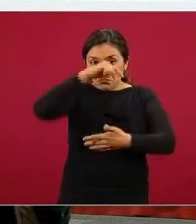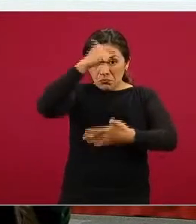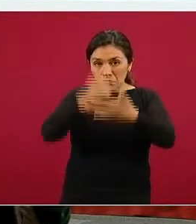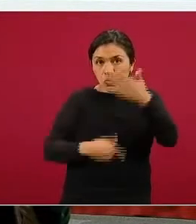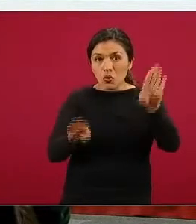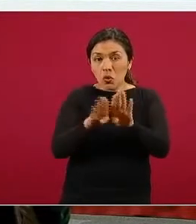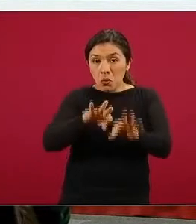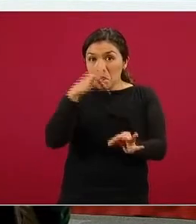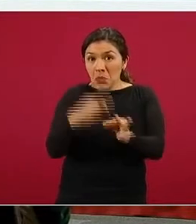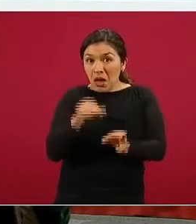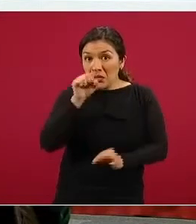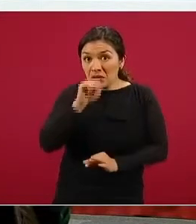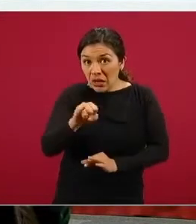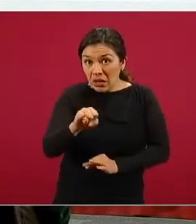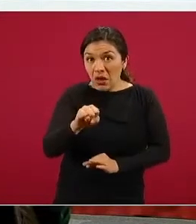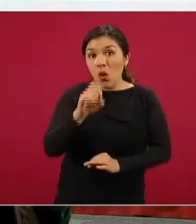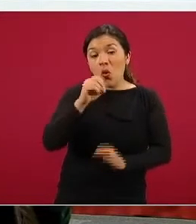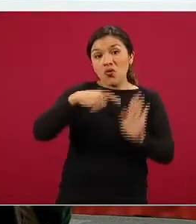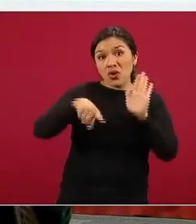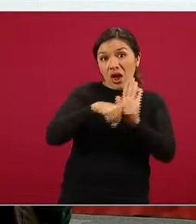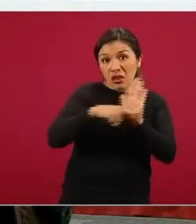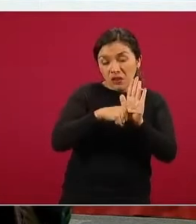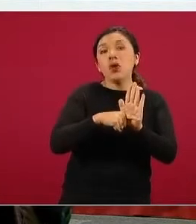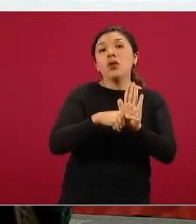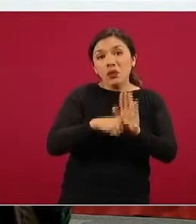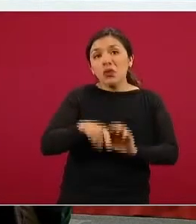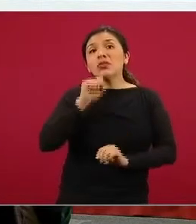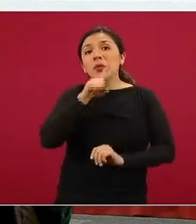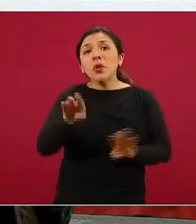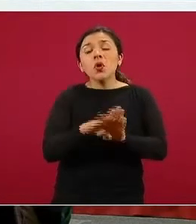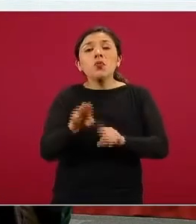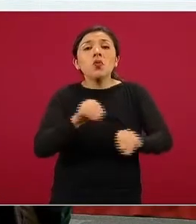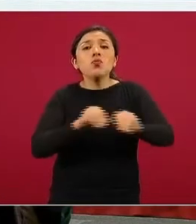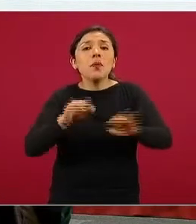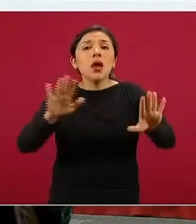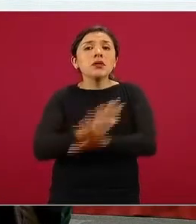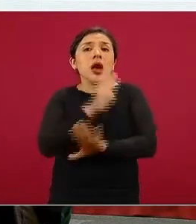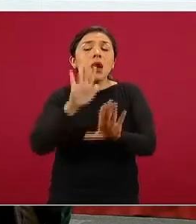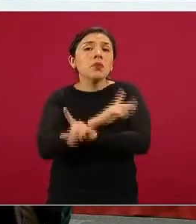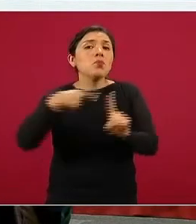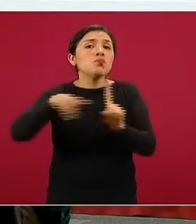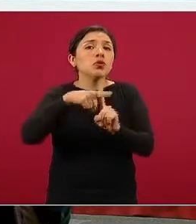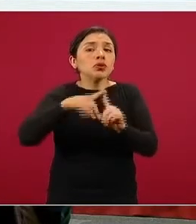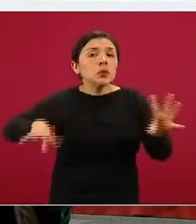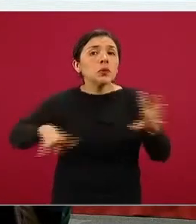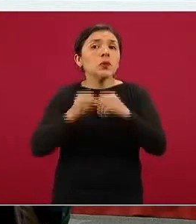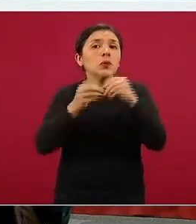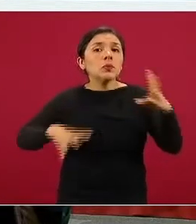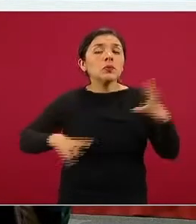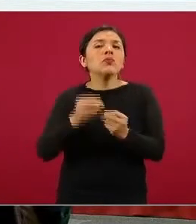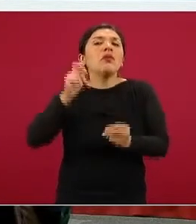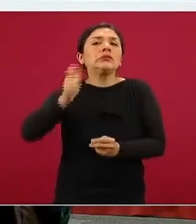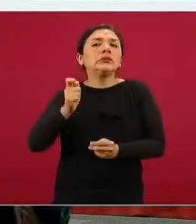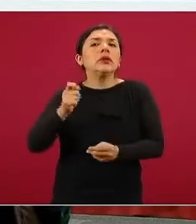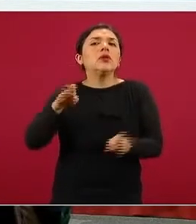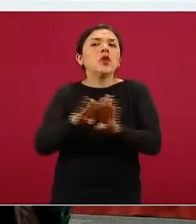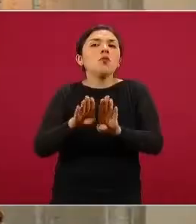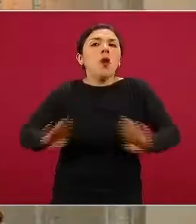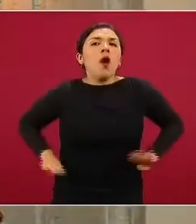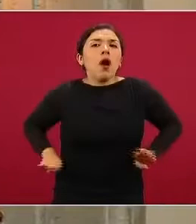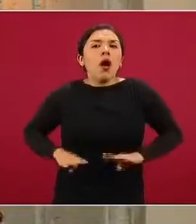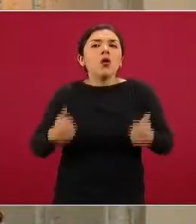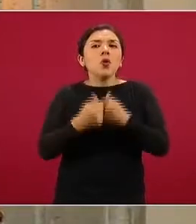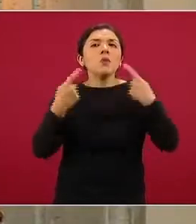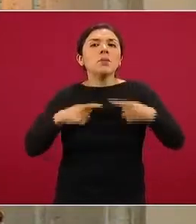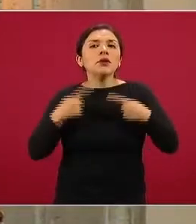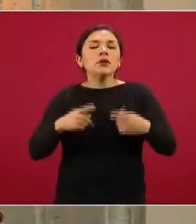de confirmados y de negativos, pero también cómo se mueve el porcentaje de positividad que precisamente está basado en este grupo de